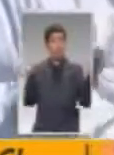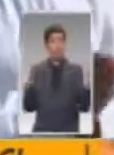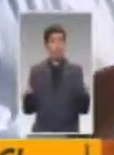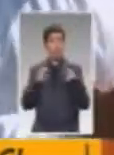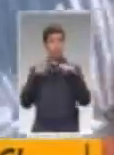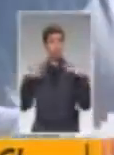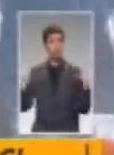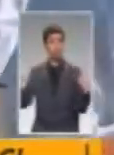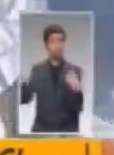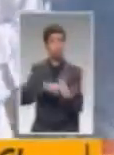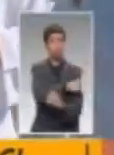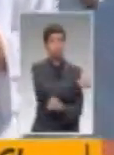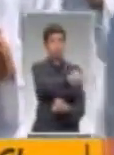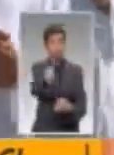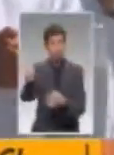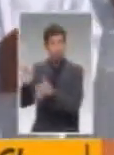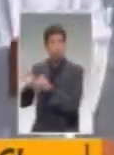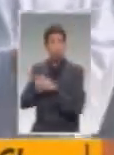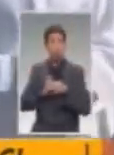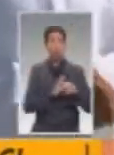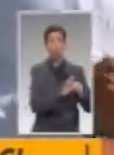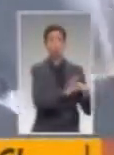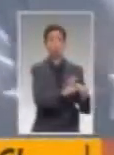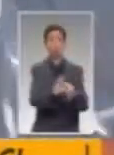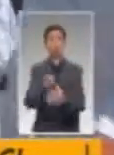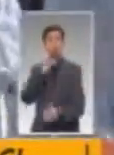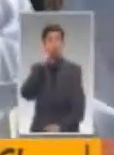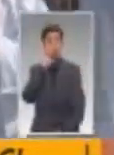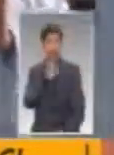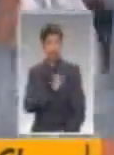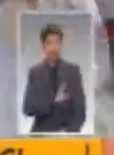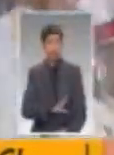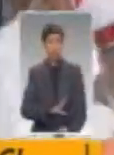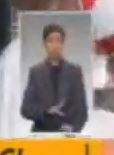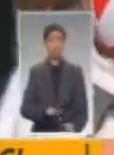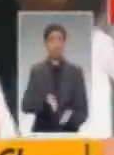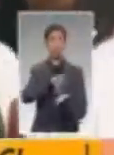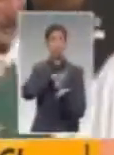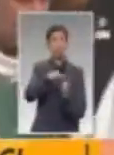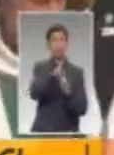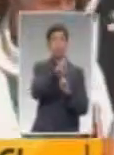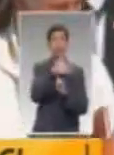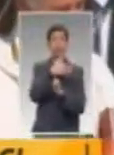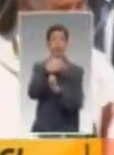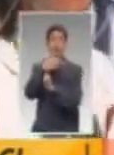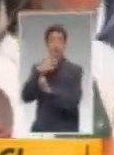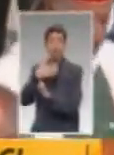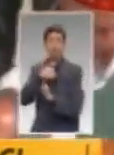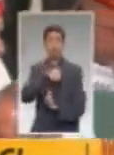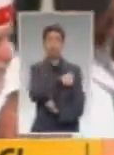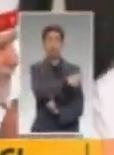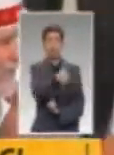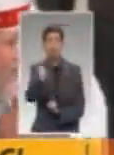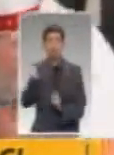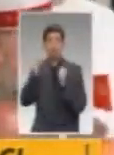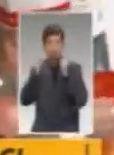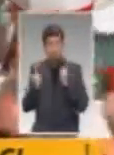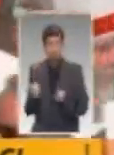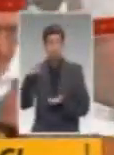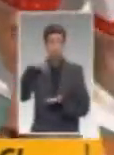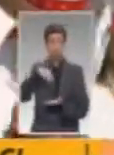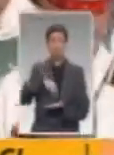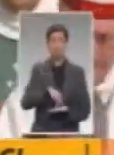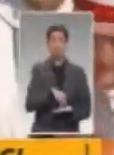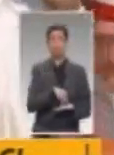al Papa en su discurso en el Palacio de la Moneda. y vamos a escuchar en